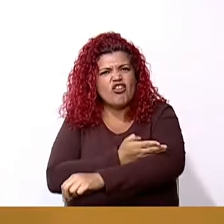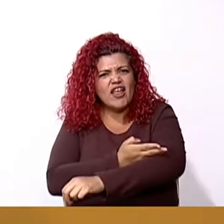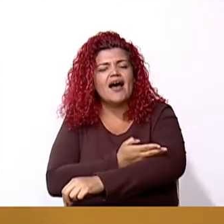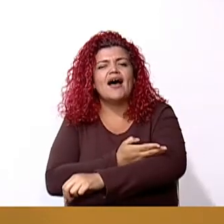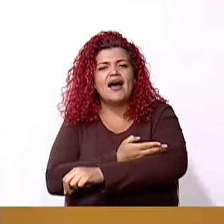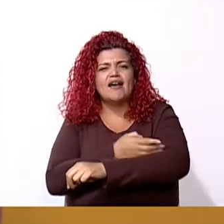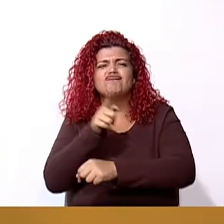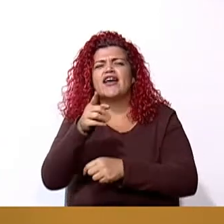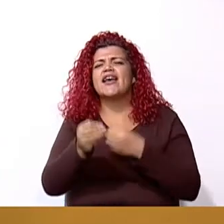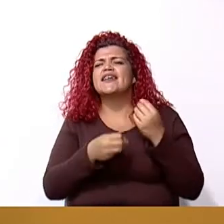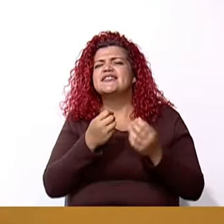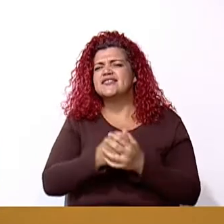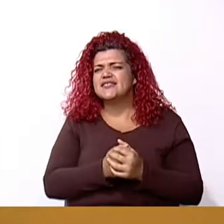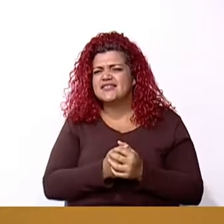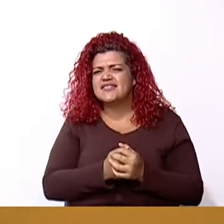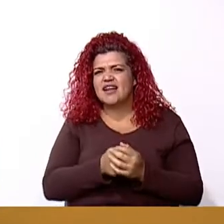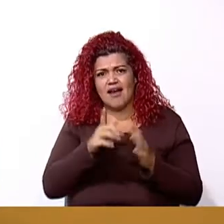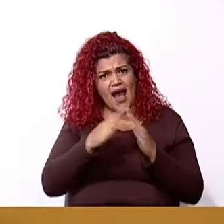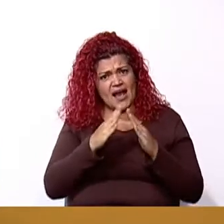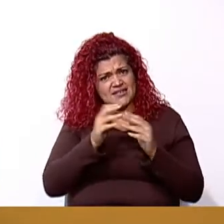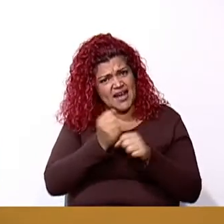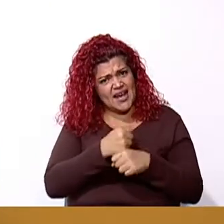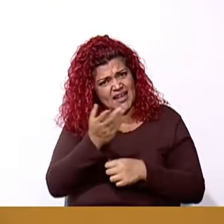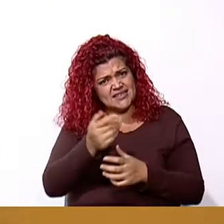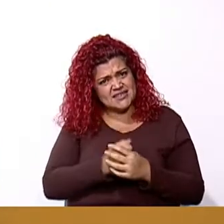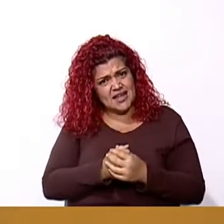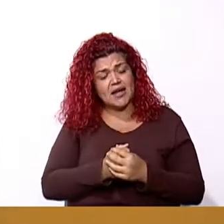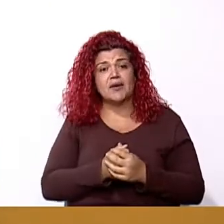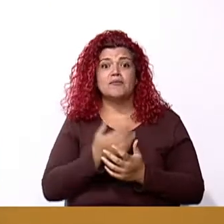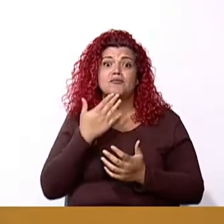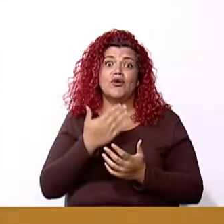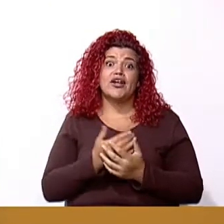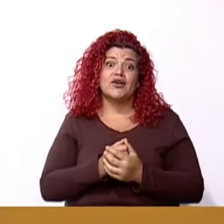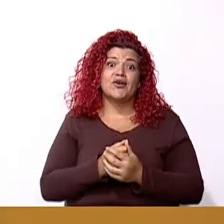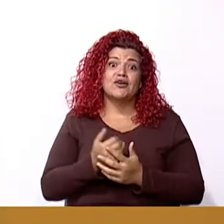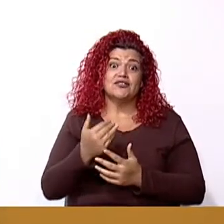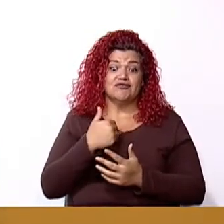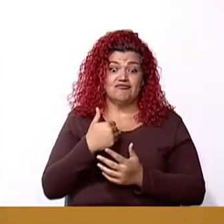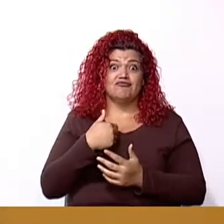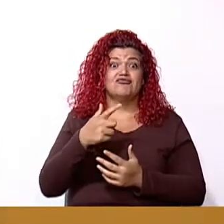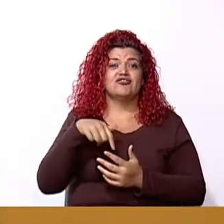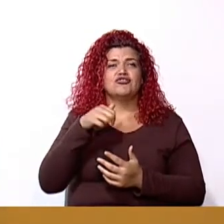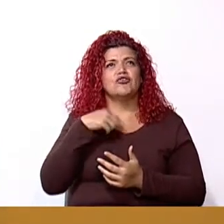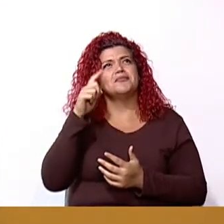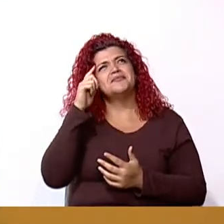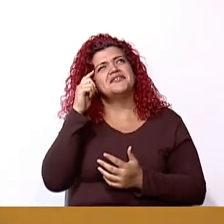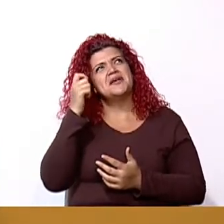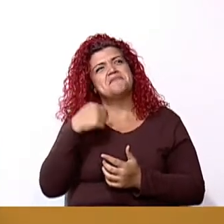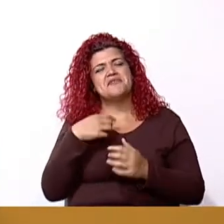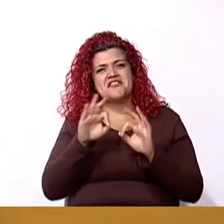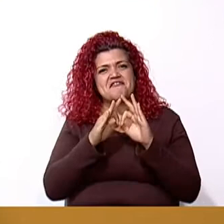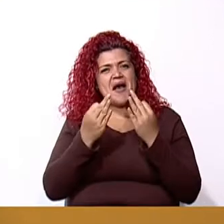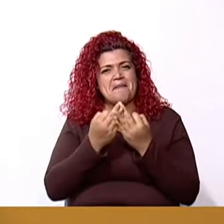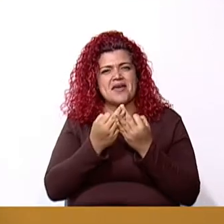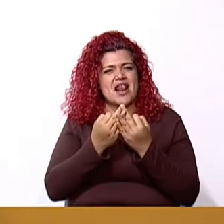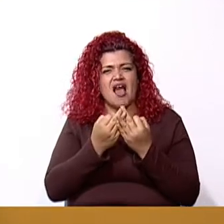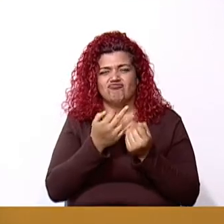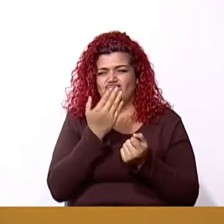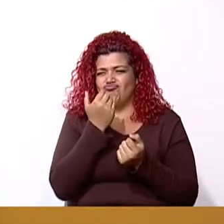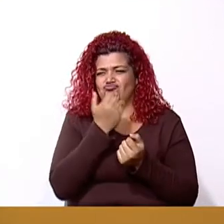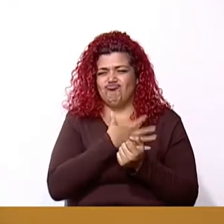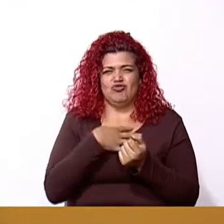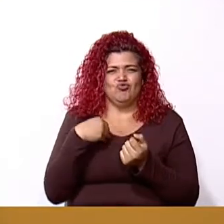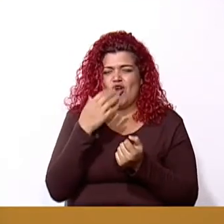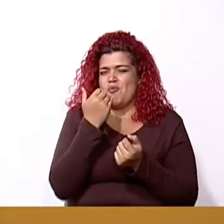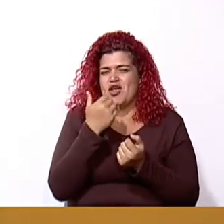hacen ustedes con las botas en casa? Pues bueno, resulta que yo pensé que como mi familia es tan golosa,